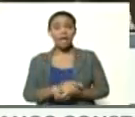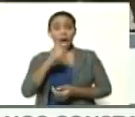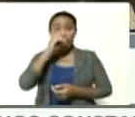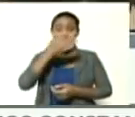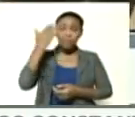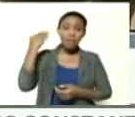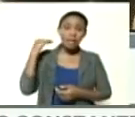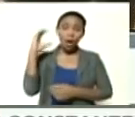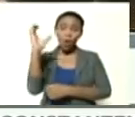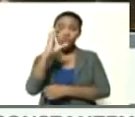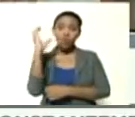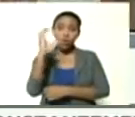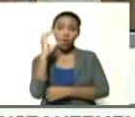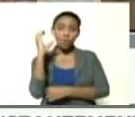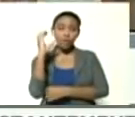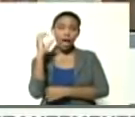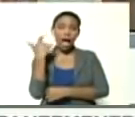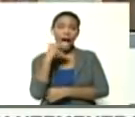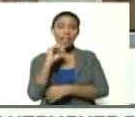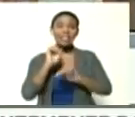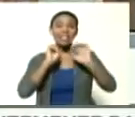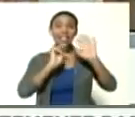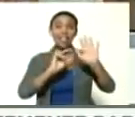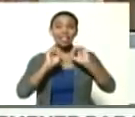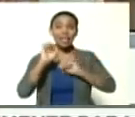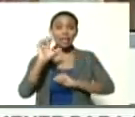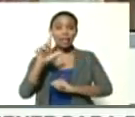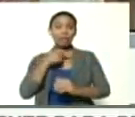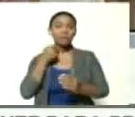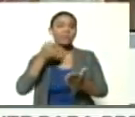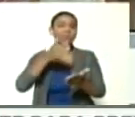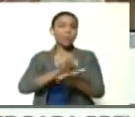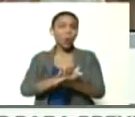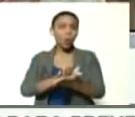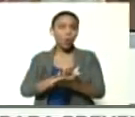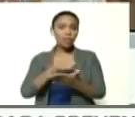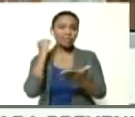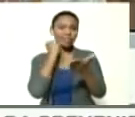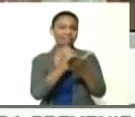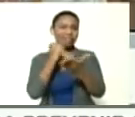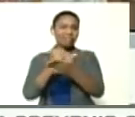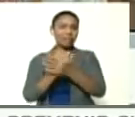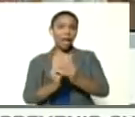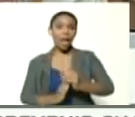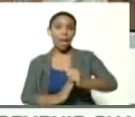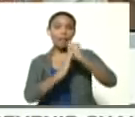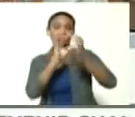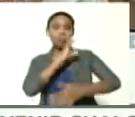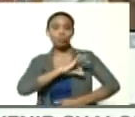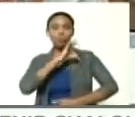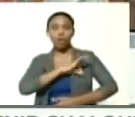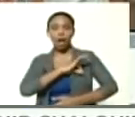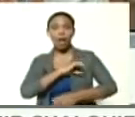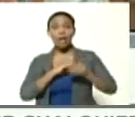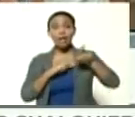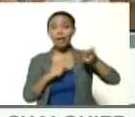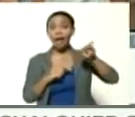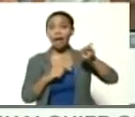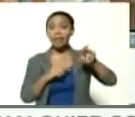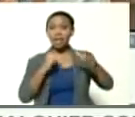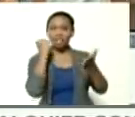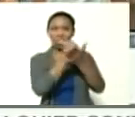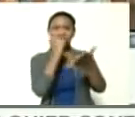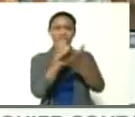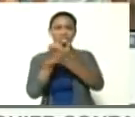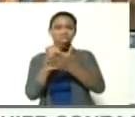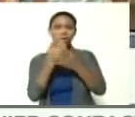en Colombia hubo 73 masacres a líderes sociales. Y en esas masacres, una